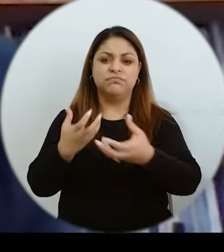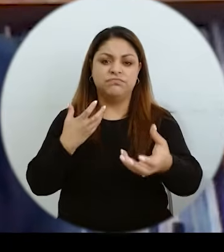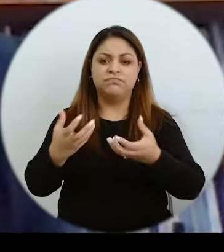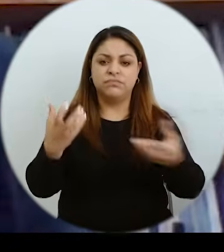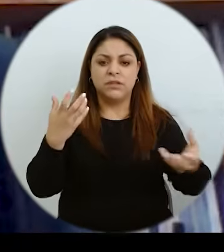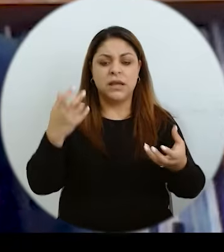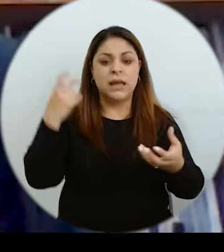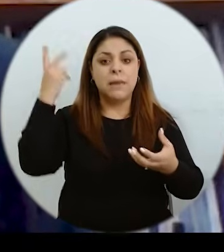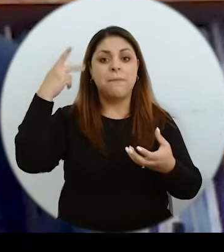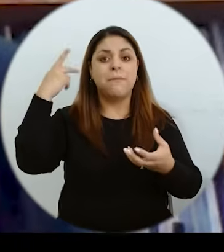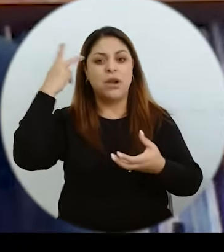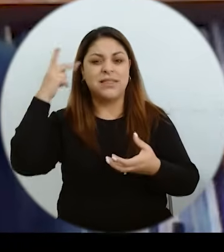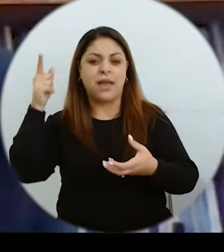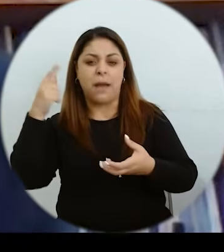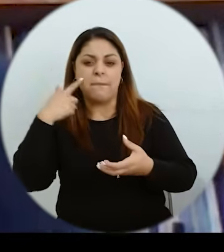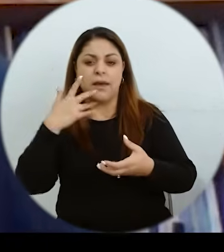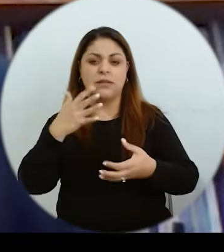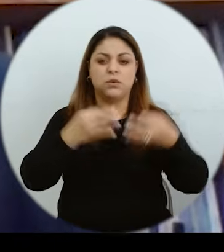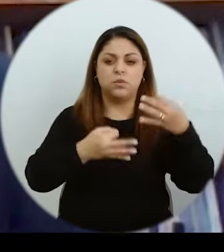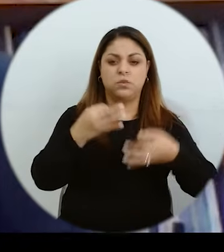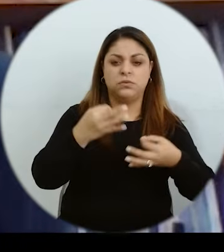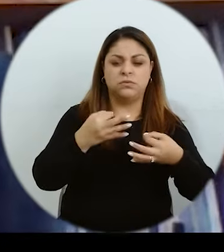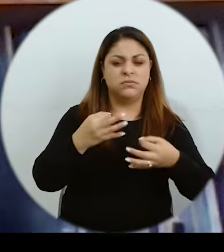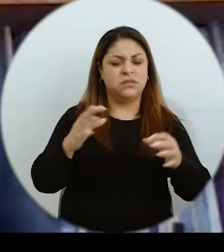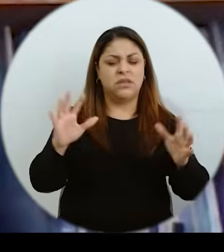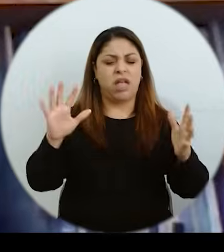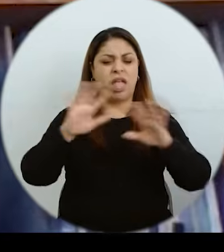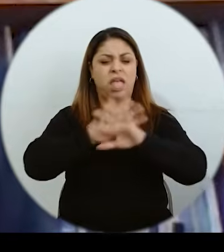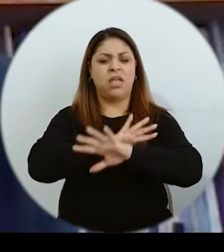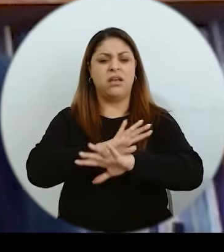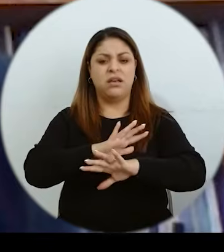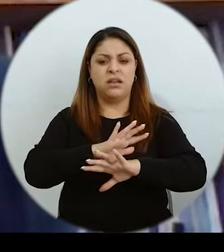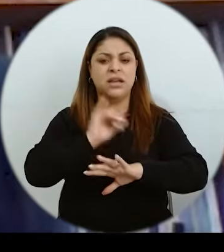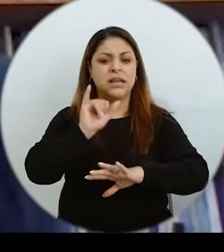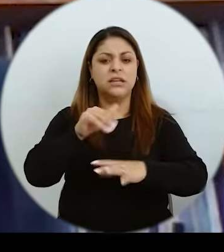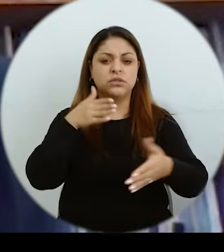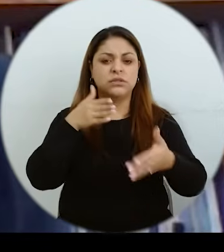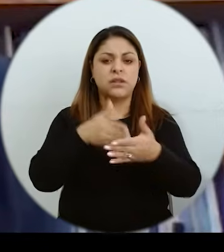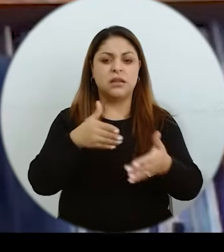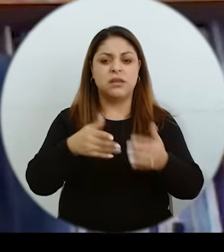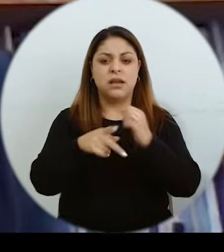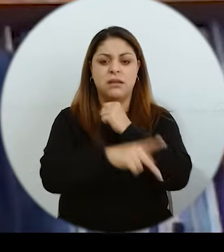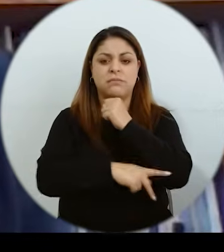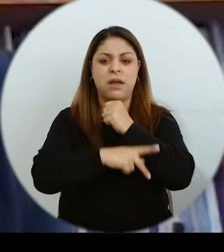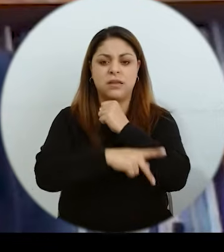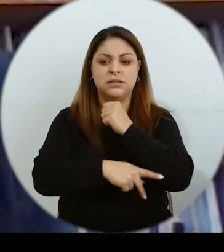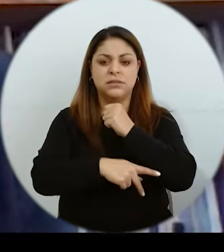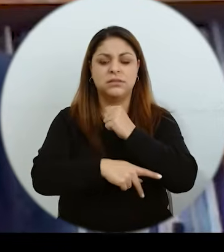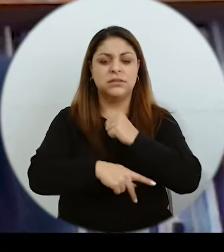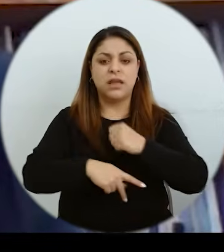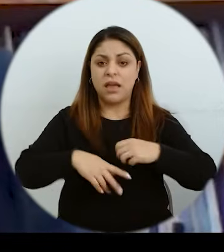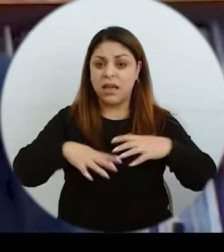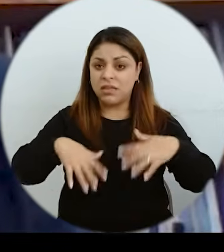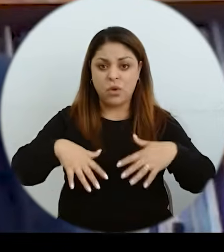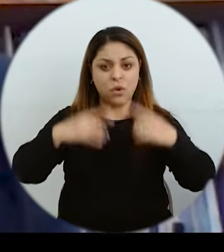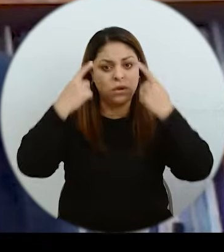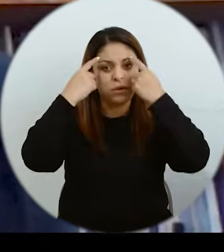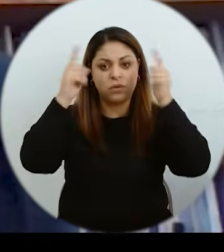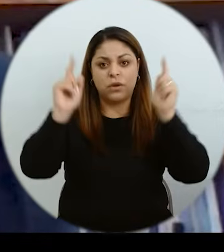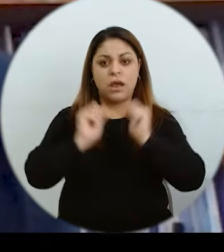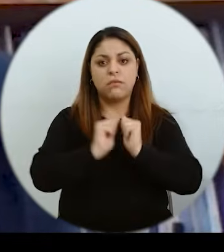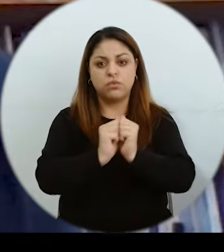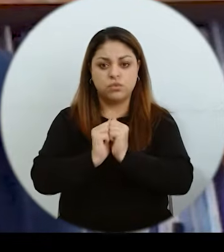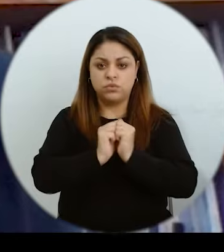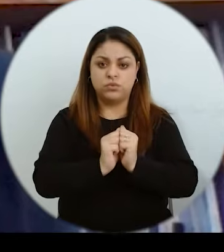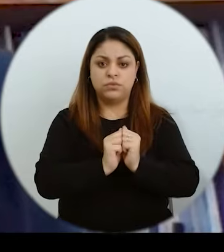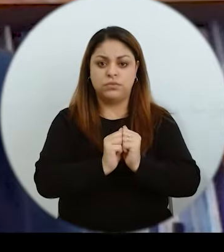justicia y judicializando la política. Y estos dos elementos mezclados pueden ser muy dañinos para el